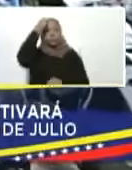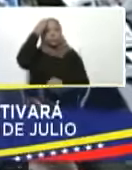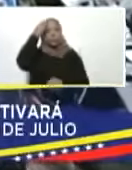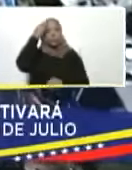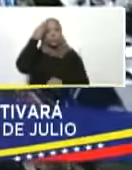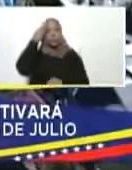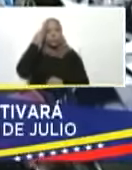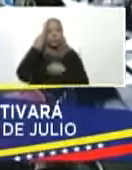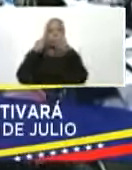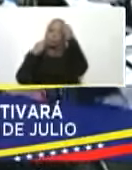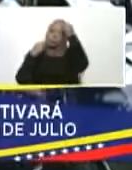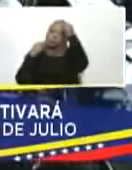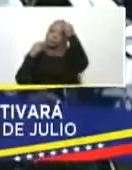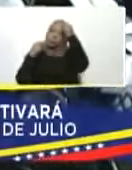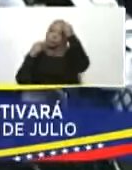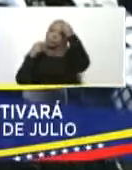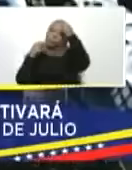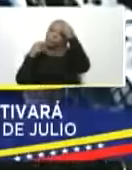7T.net te vamos a llamar.